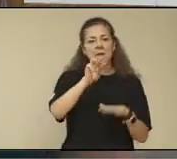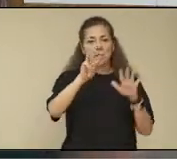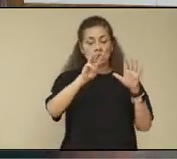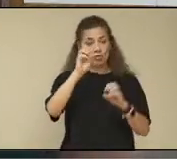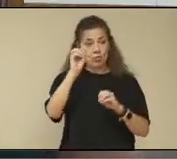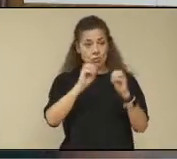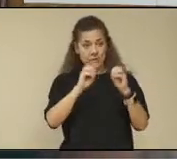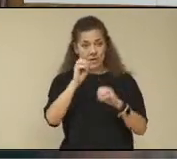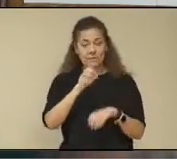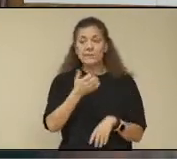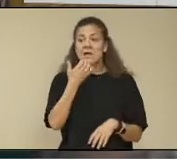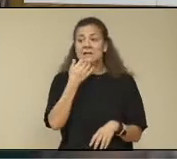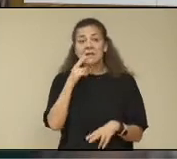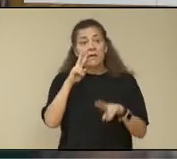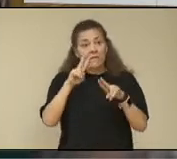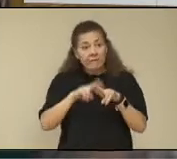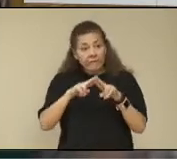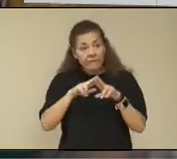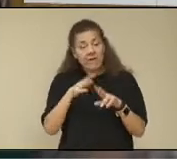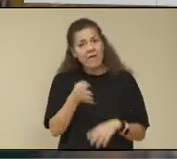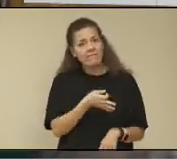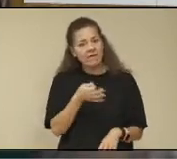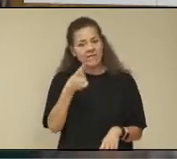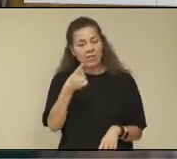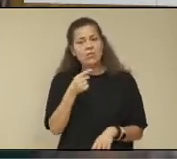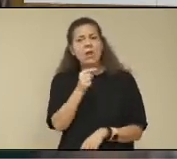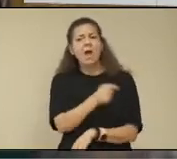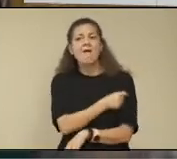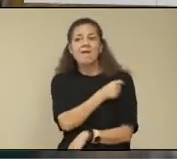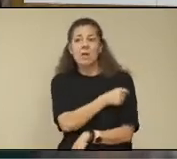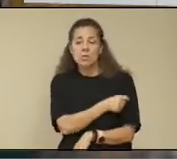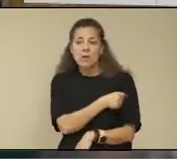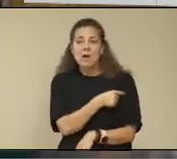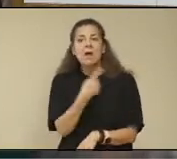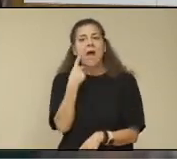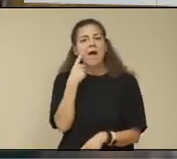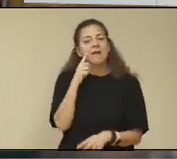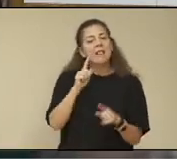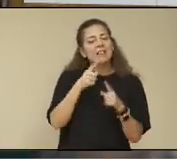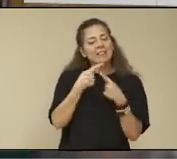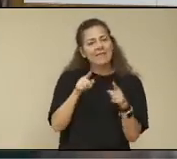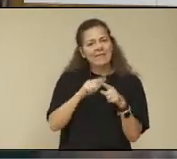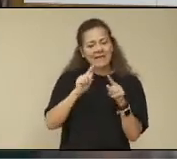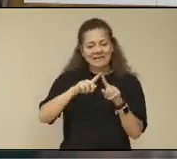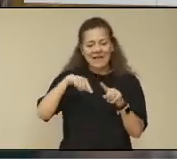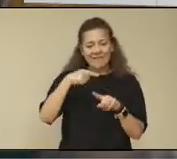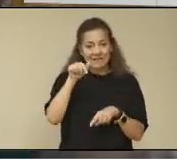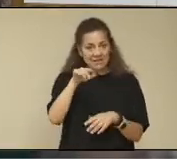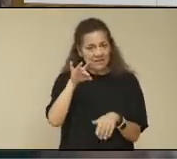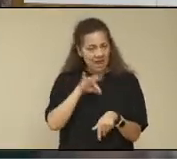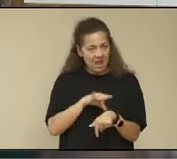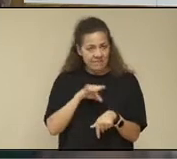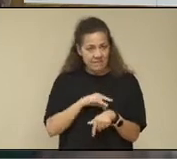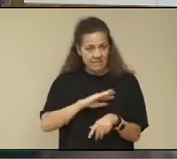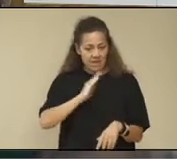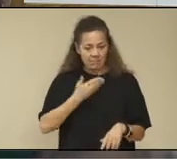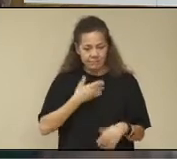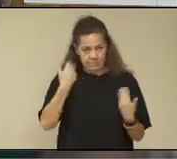se mira la eficacia de una vacuna, se mira frente a diferentes efectos que ocasiona la enfermedad.